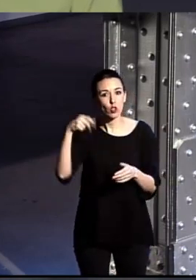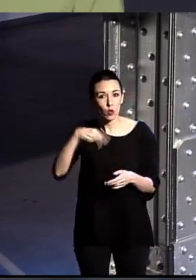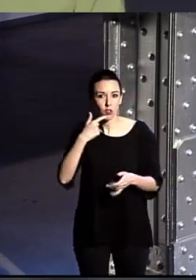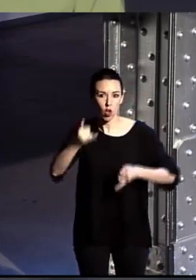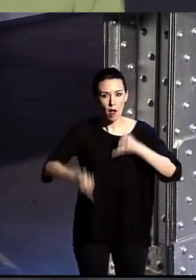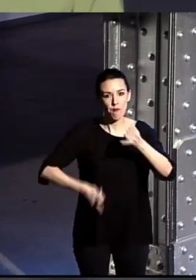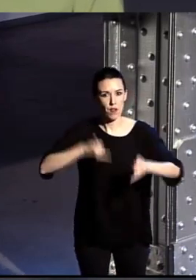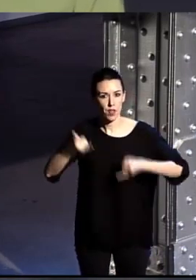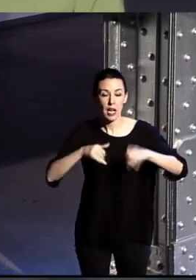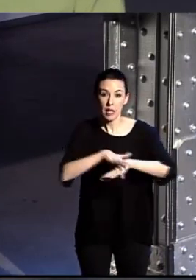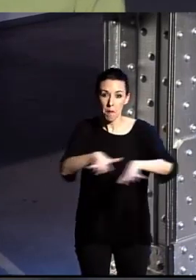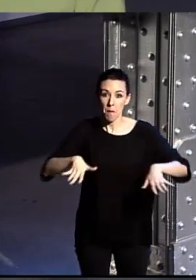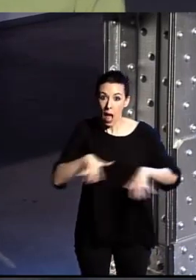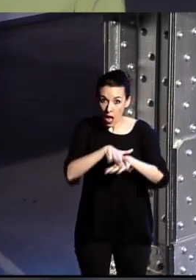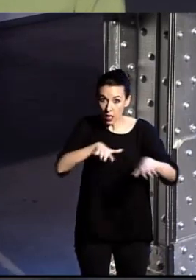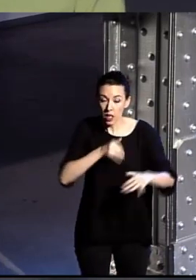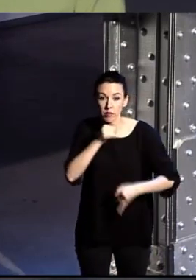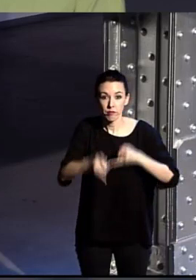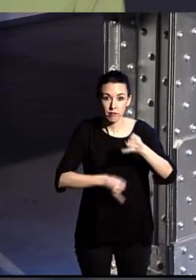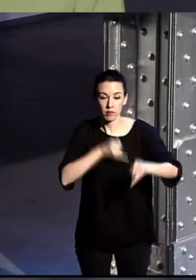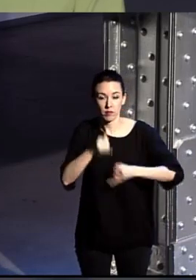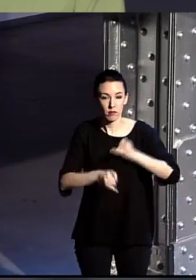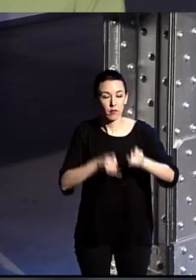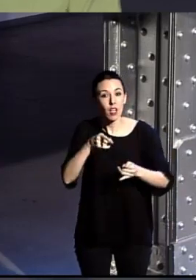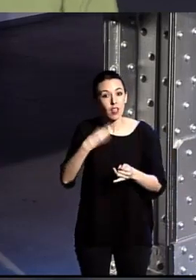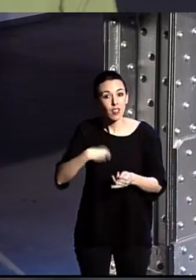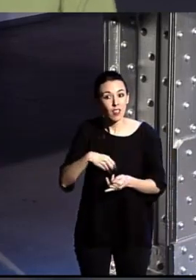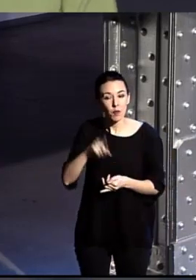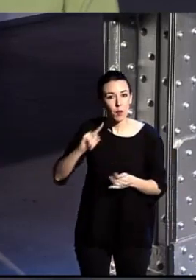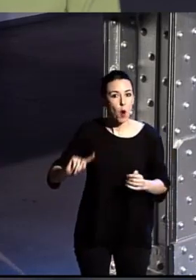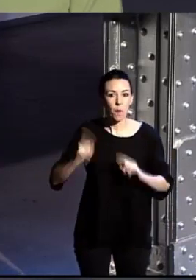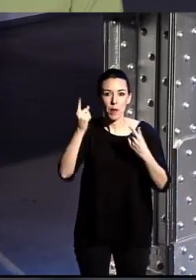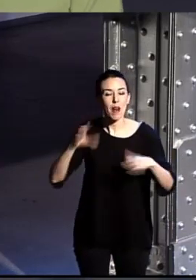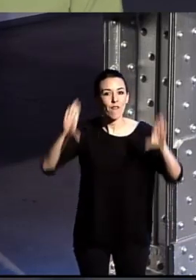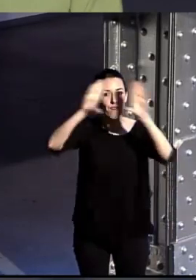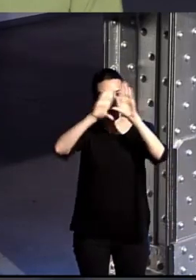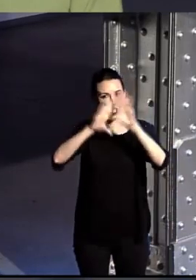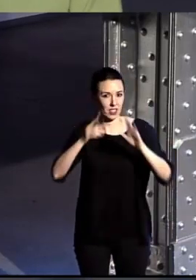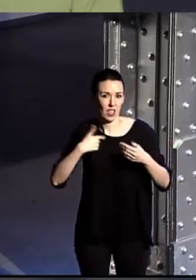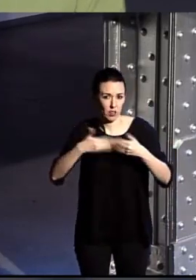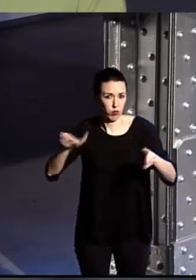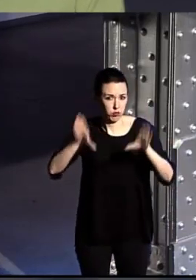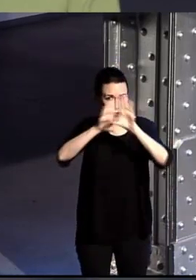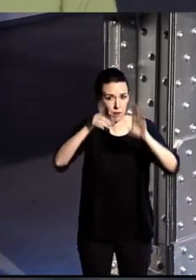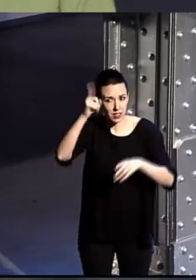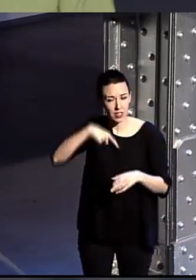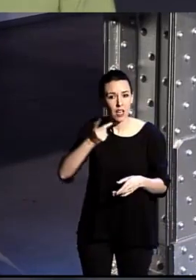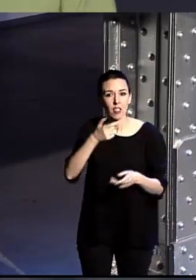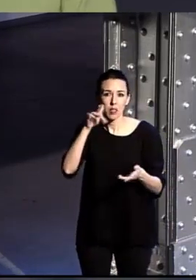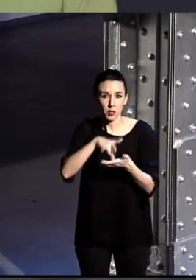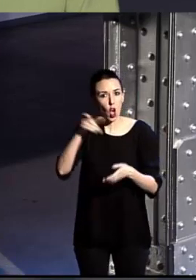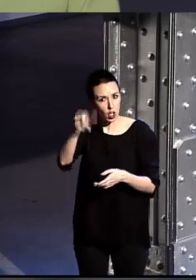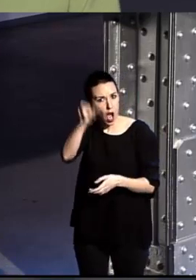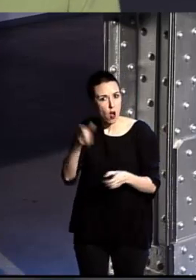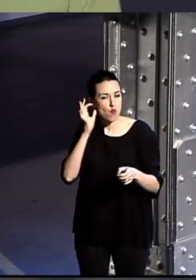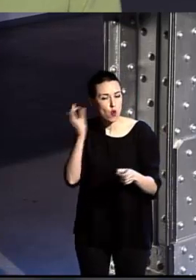bicicleta por una playa y que son, por supuesto, las primeras feministas, las pioneras feministas, también las que escriben, las mujeres que